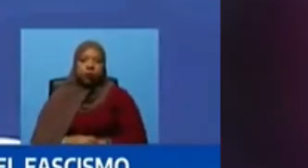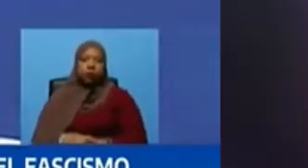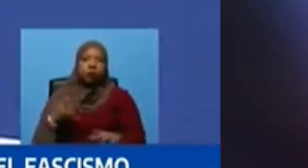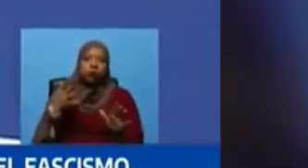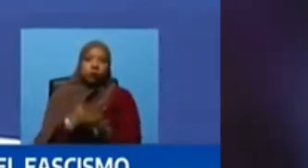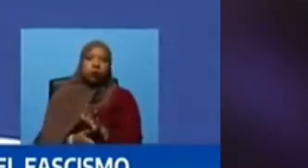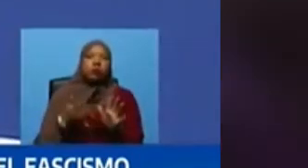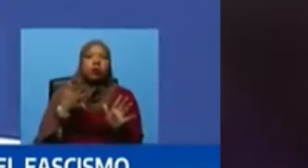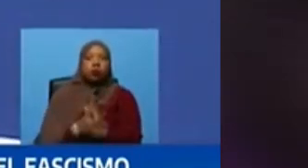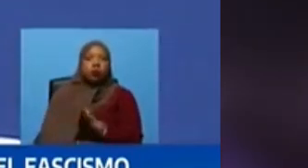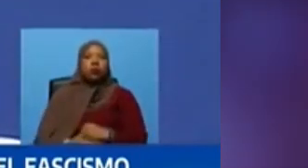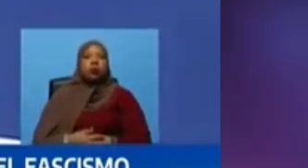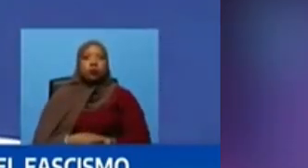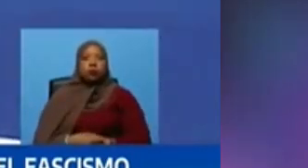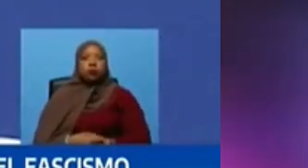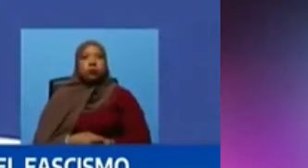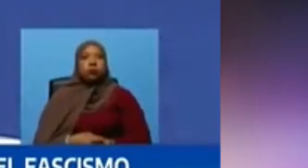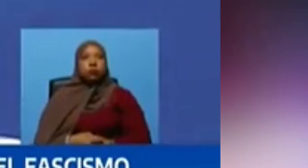significó